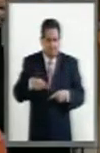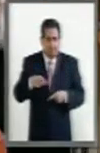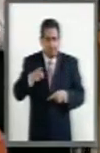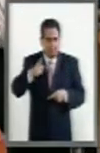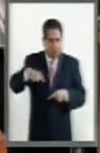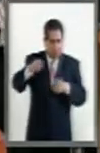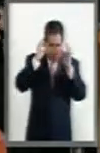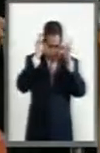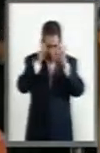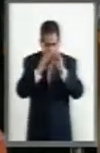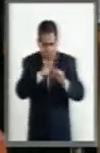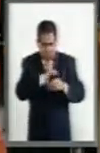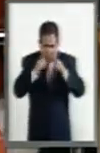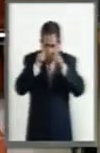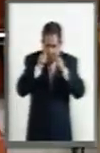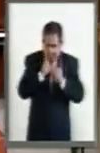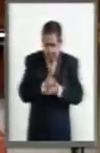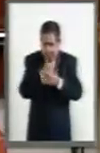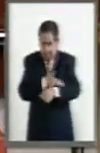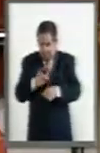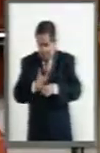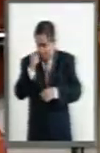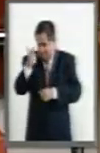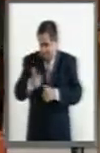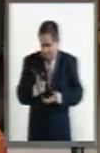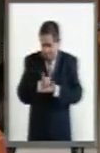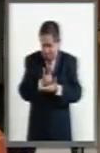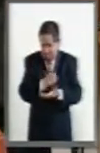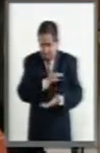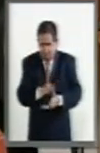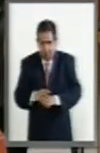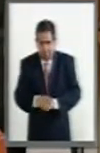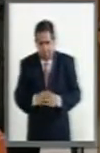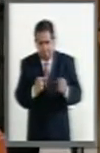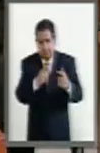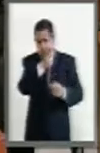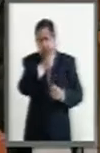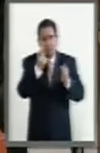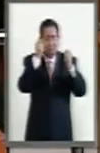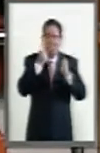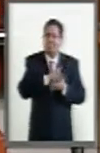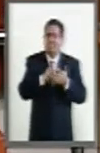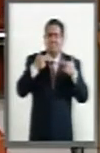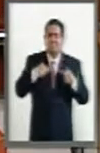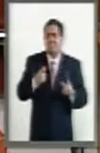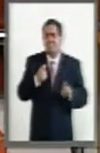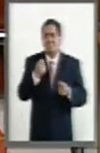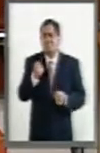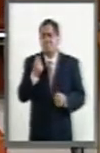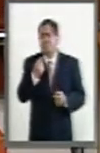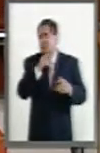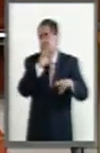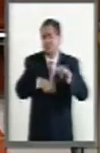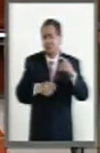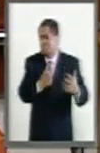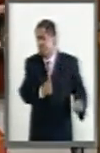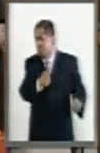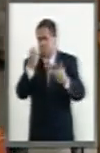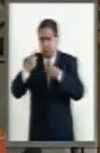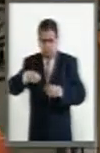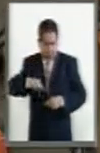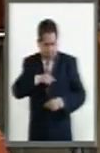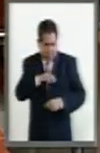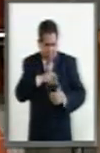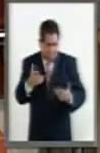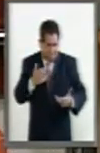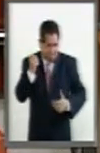connacionales los consulados podrán hacer algo? ¿Podrán hacer algo ante la violación de los derechos humanos que se verán próximamente?